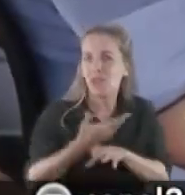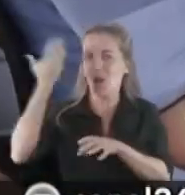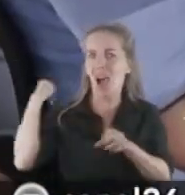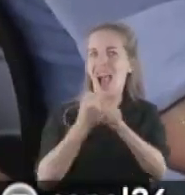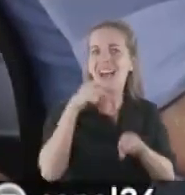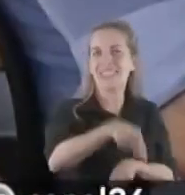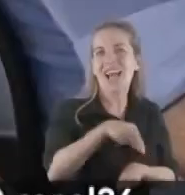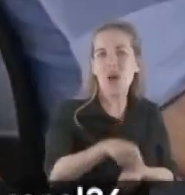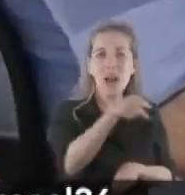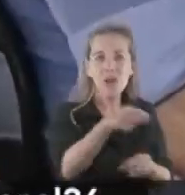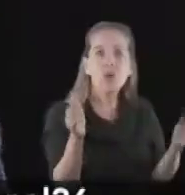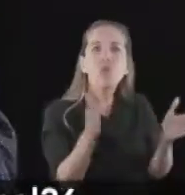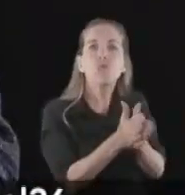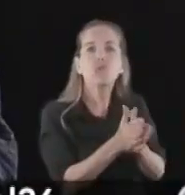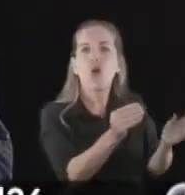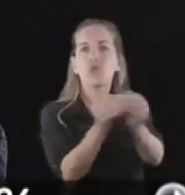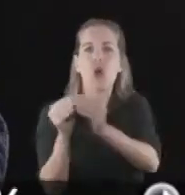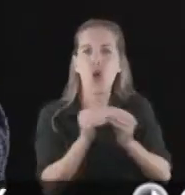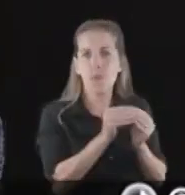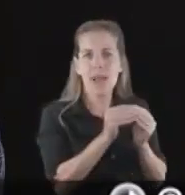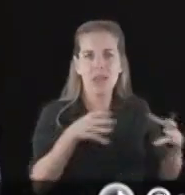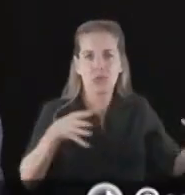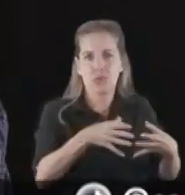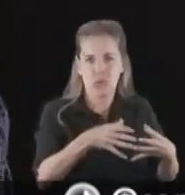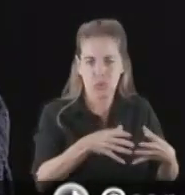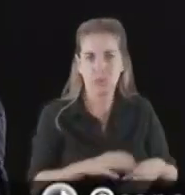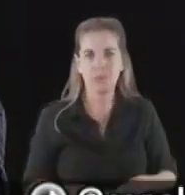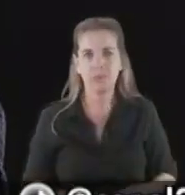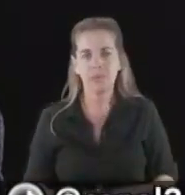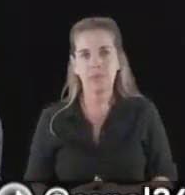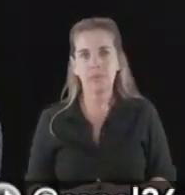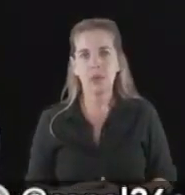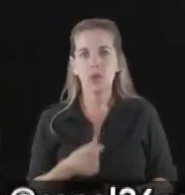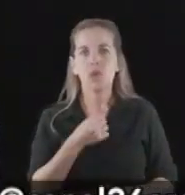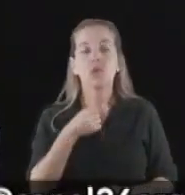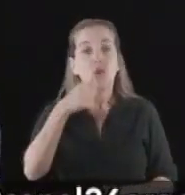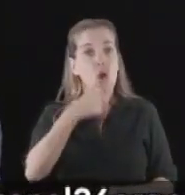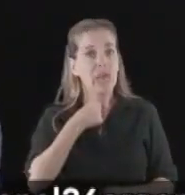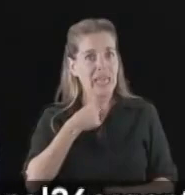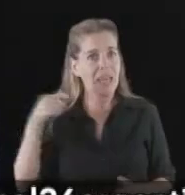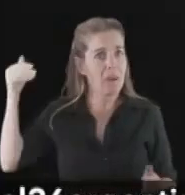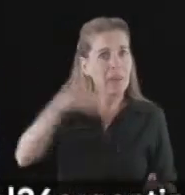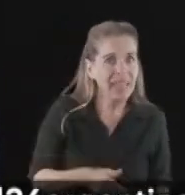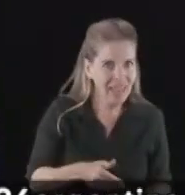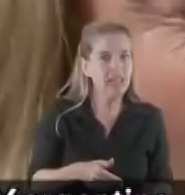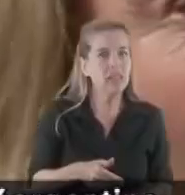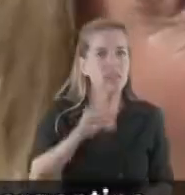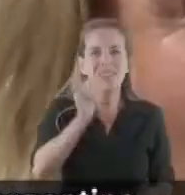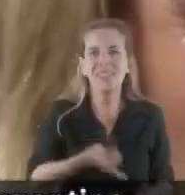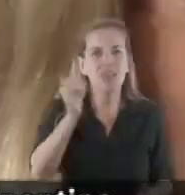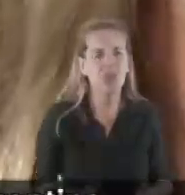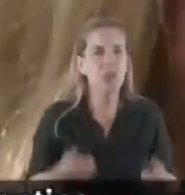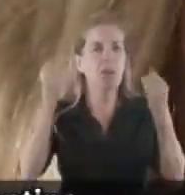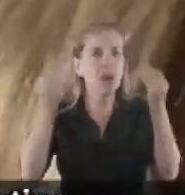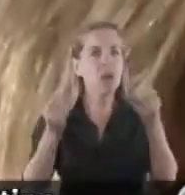esto, con tus compañeros. Y en realidad, yo hoy no quise estar ausente acá, porque la droga es un serio problema